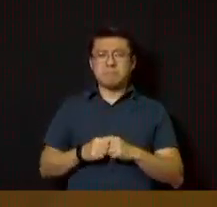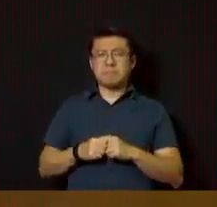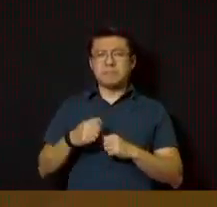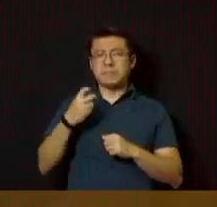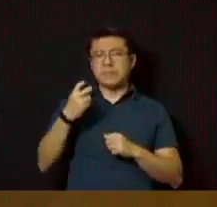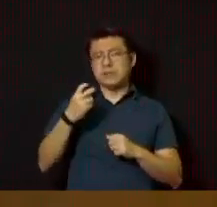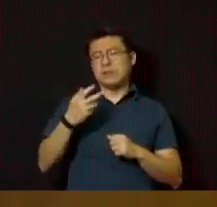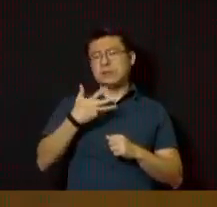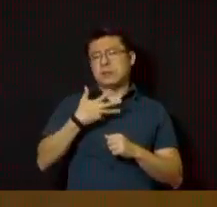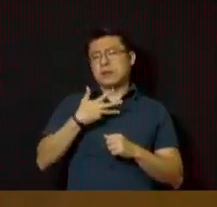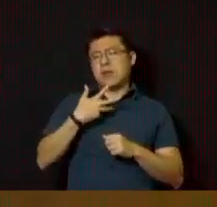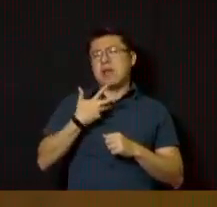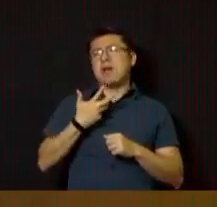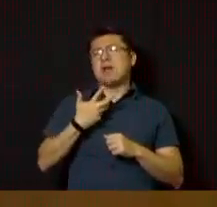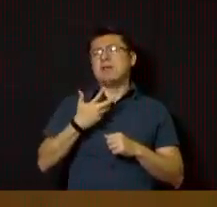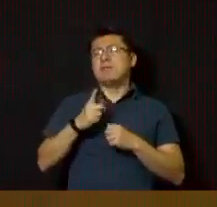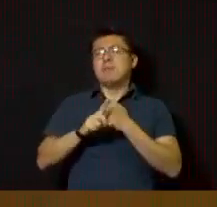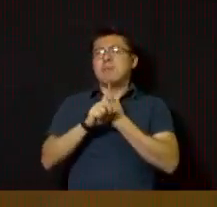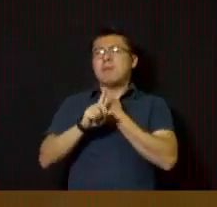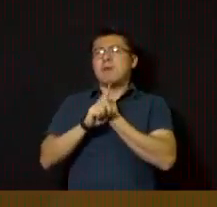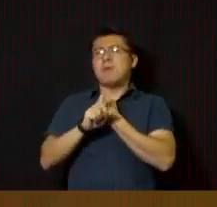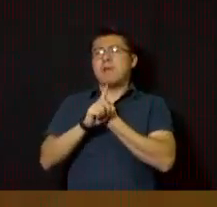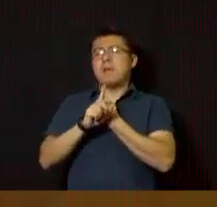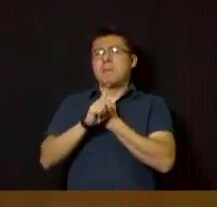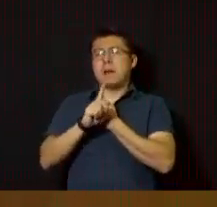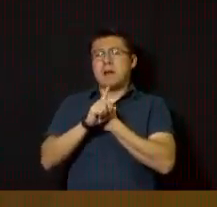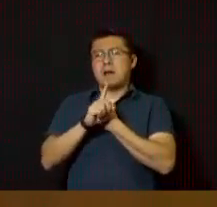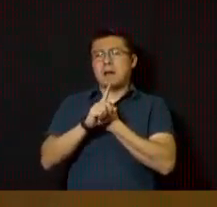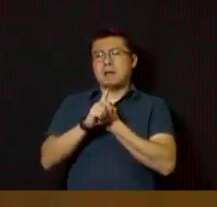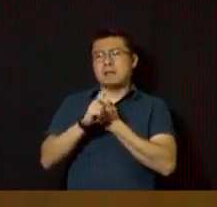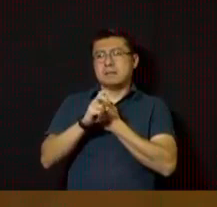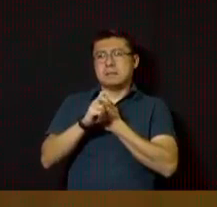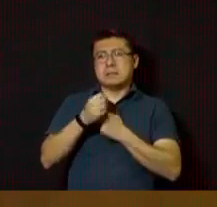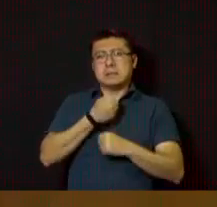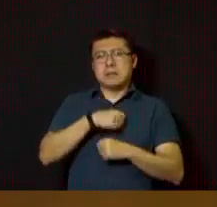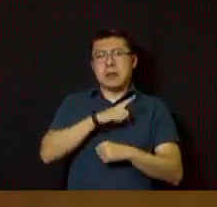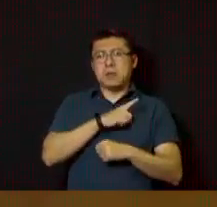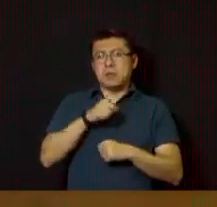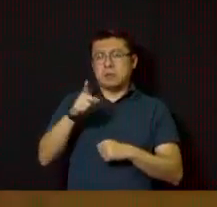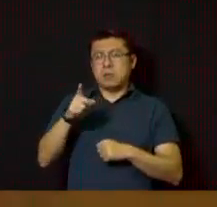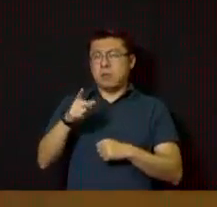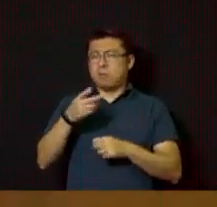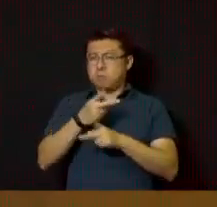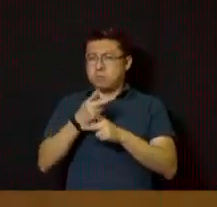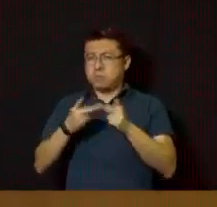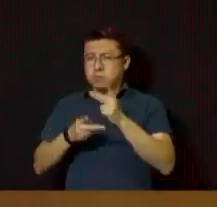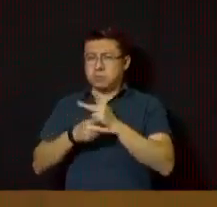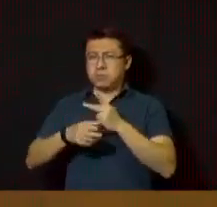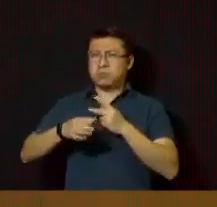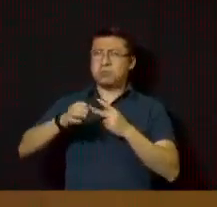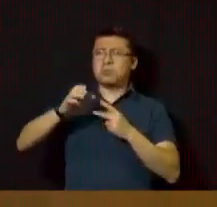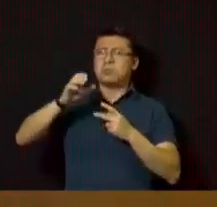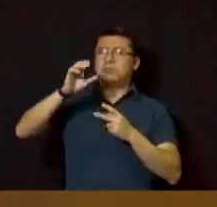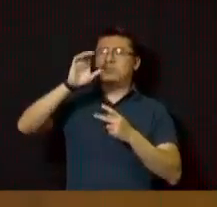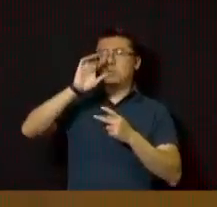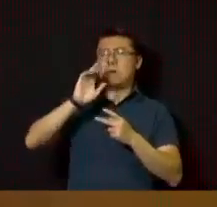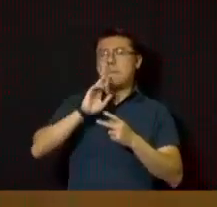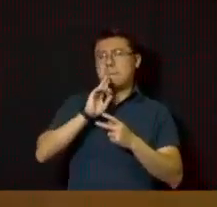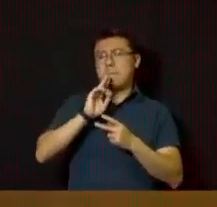de las amígdalas y gracias al producto pues lo mejoré. Y yo decía, con lo que yo me